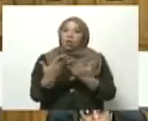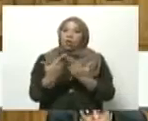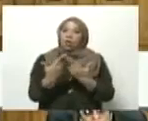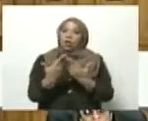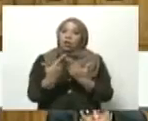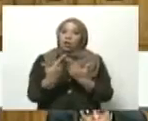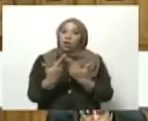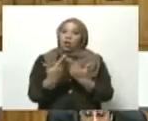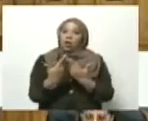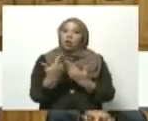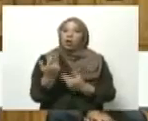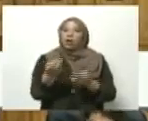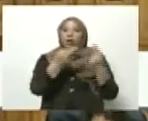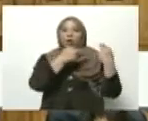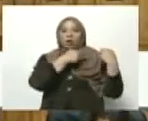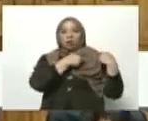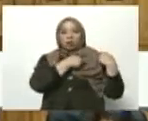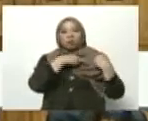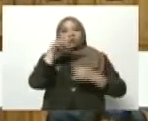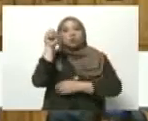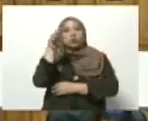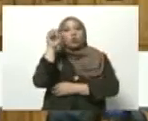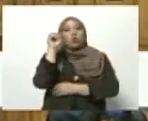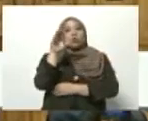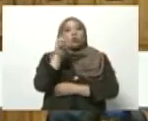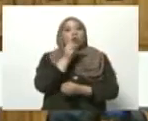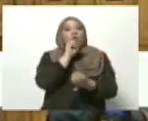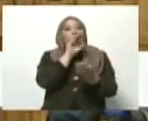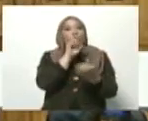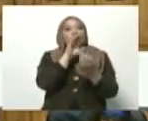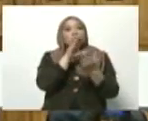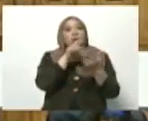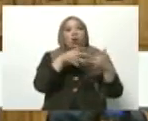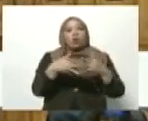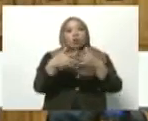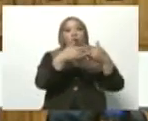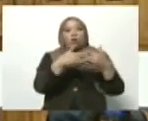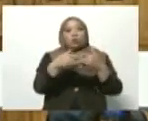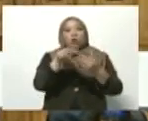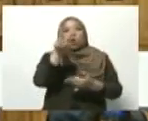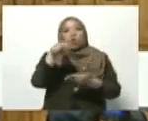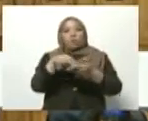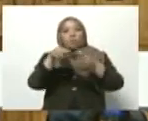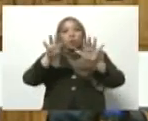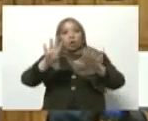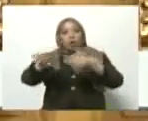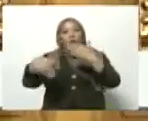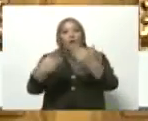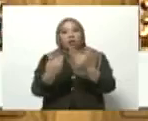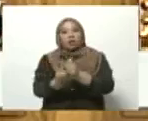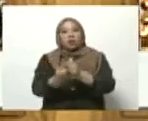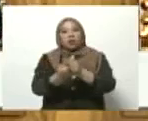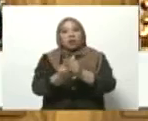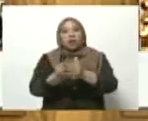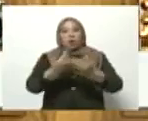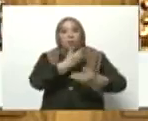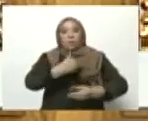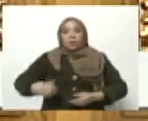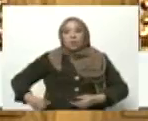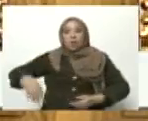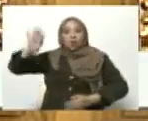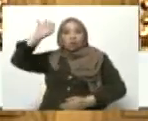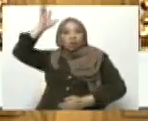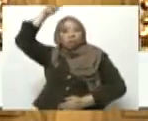de director del Consejo de Seguridad Nacional de Estados Unidos durante el año 2019, durante el periodo del presidente Trump. Luego,